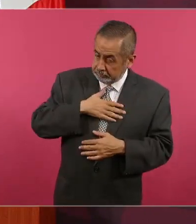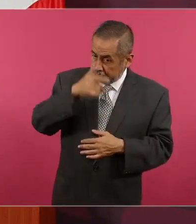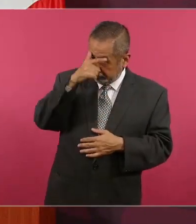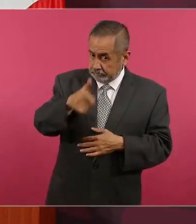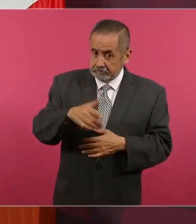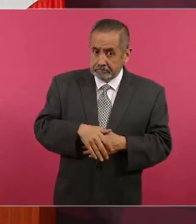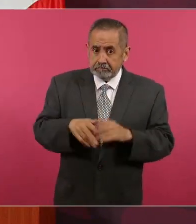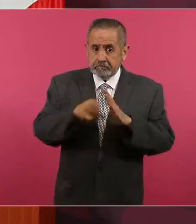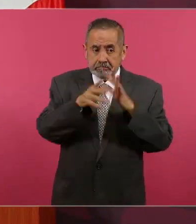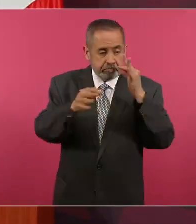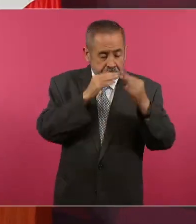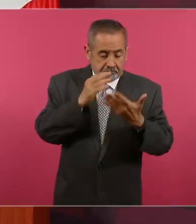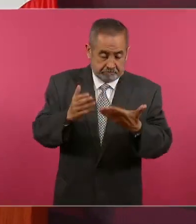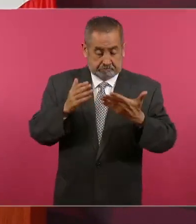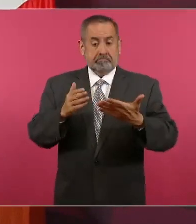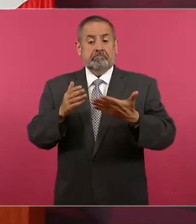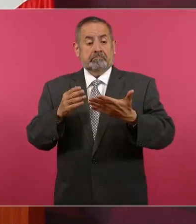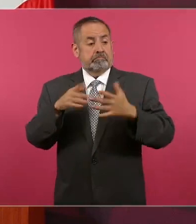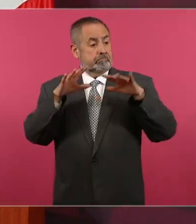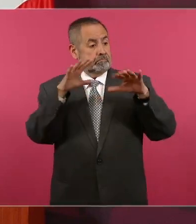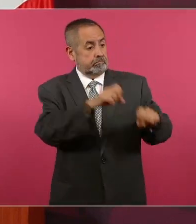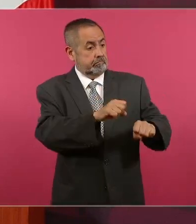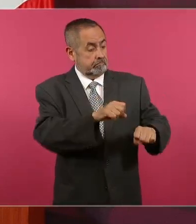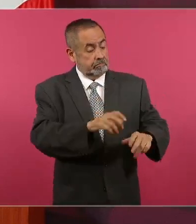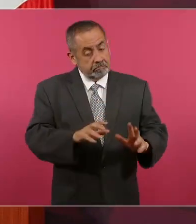por los periódicos.